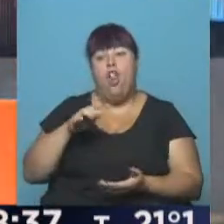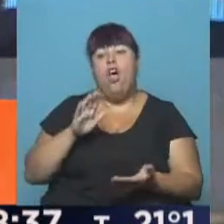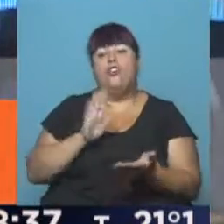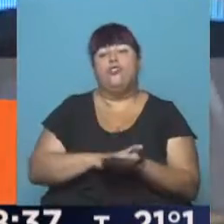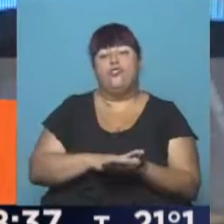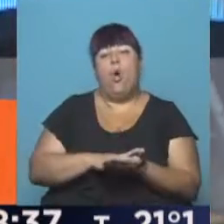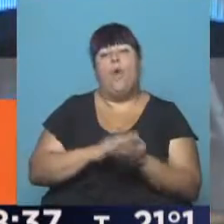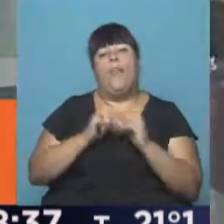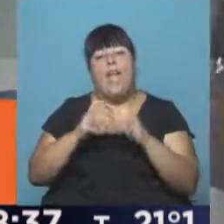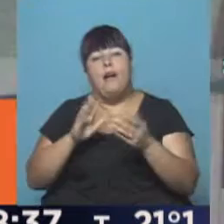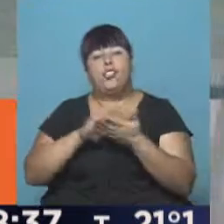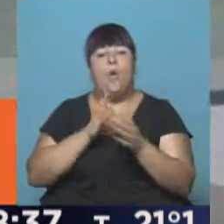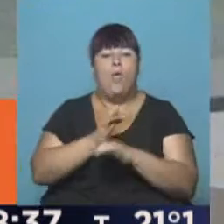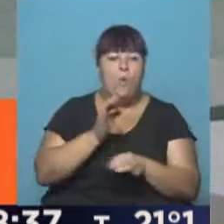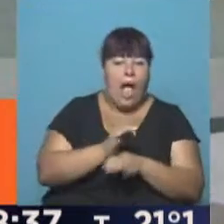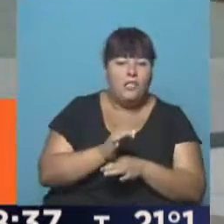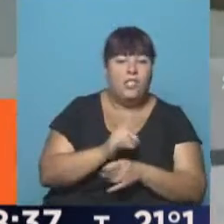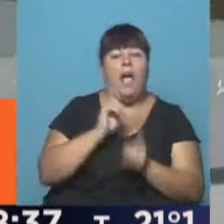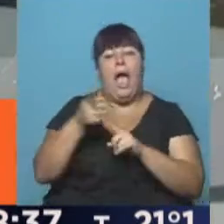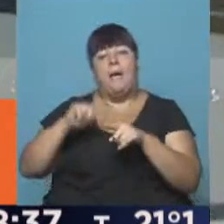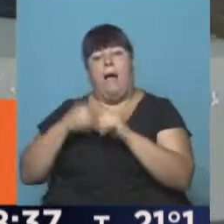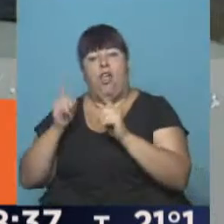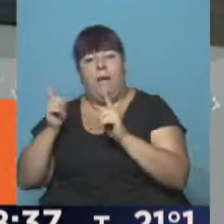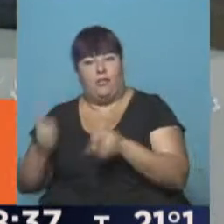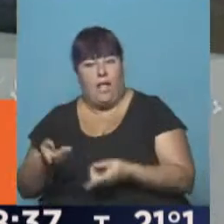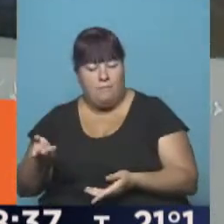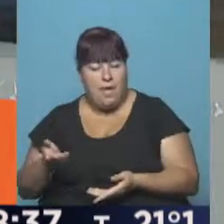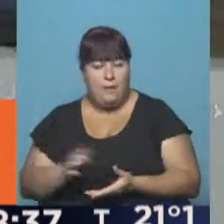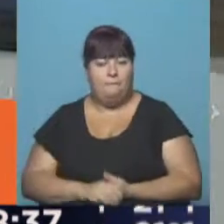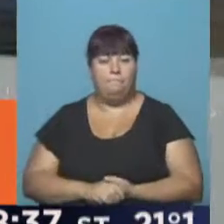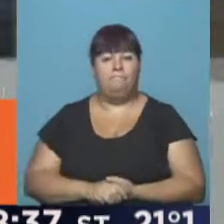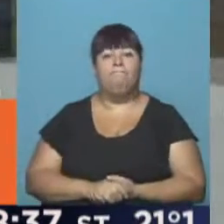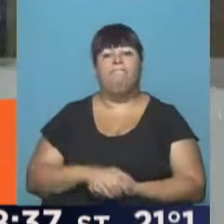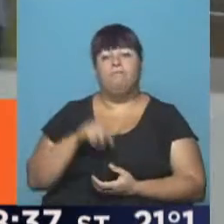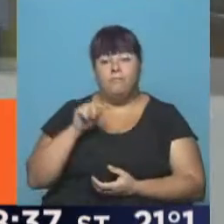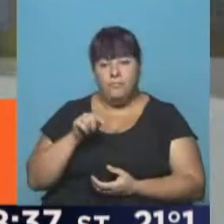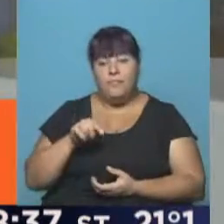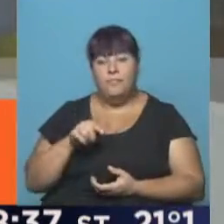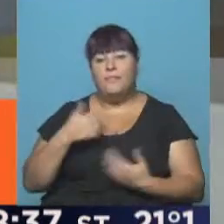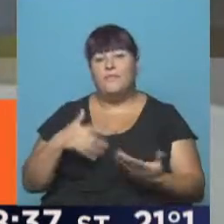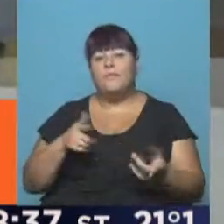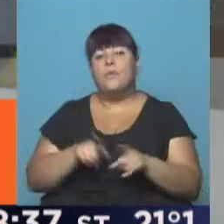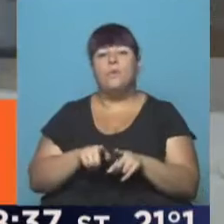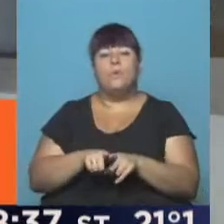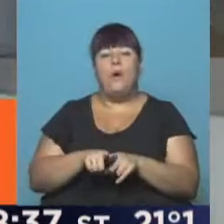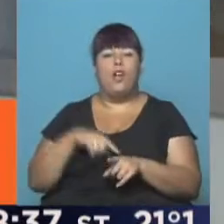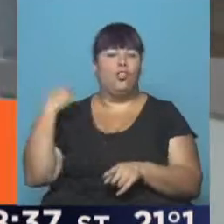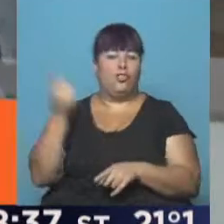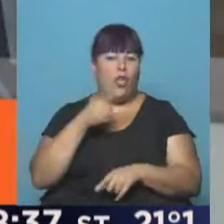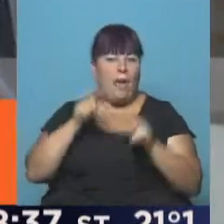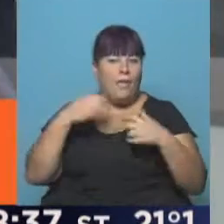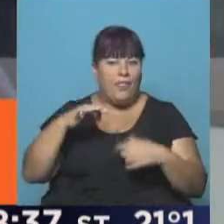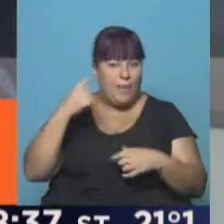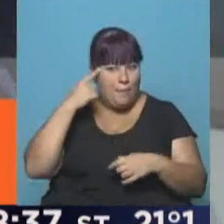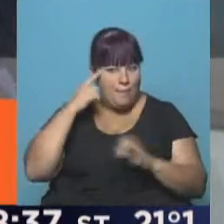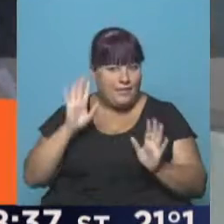discutimos sobre educación mientras hay para los docentes y esto es algo que toda la sociedad debería